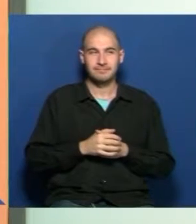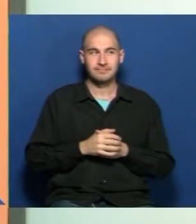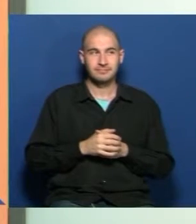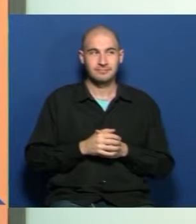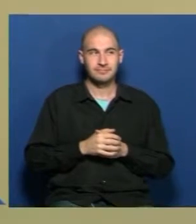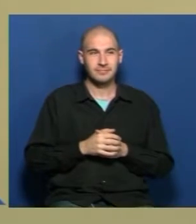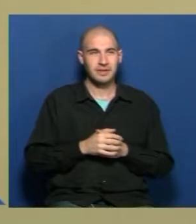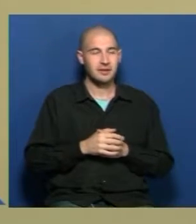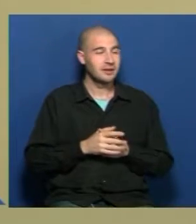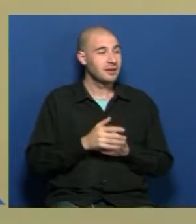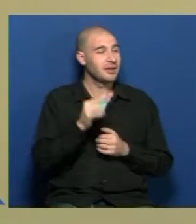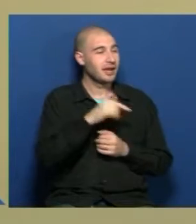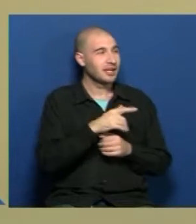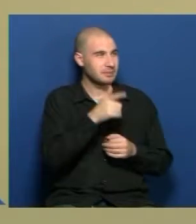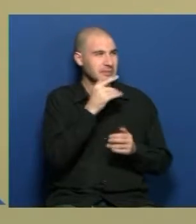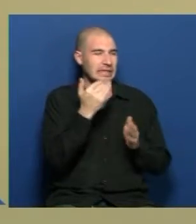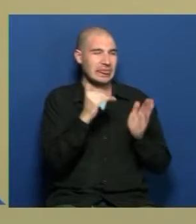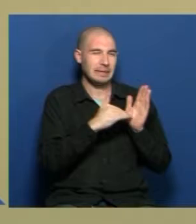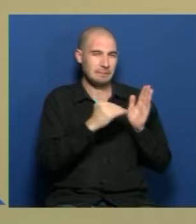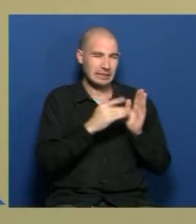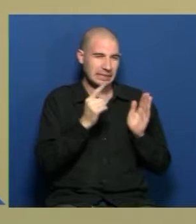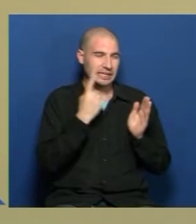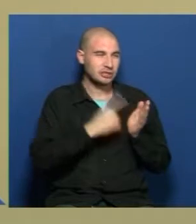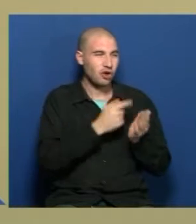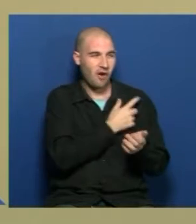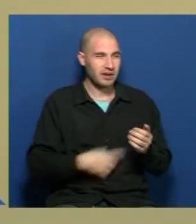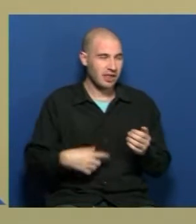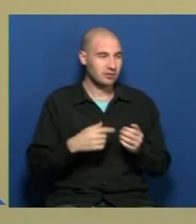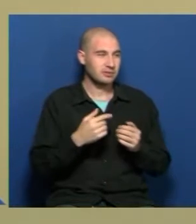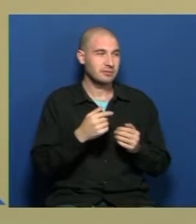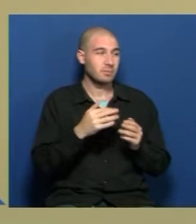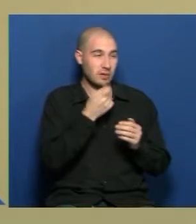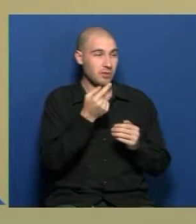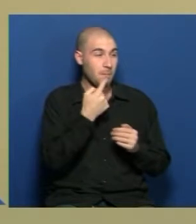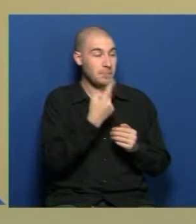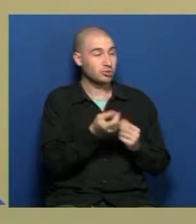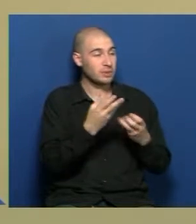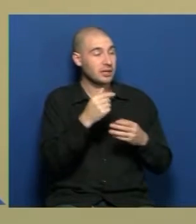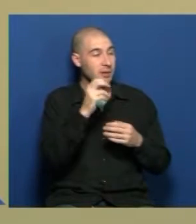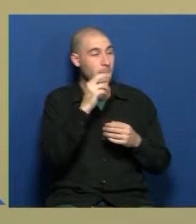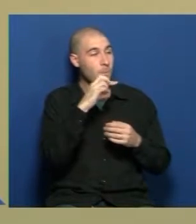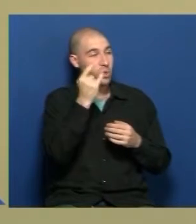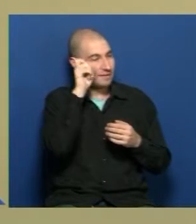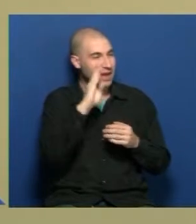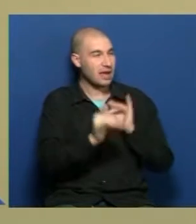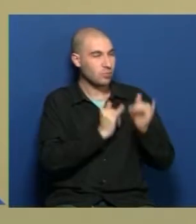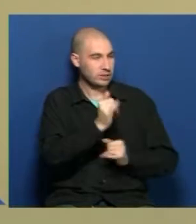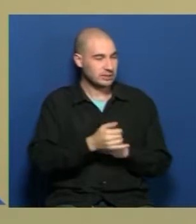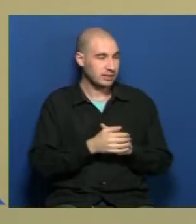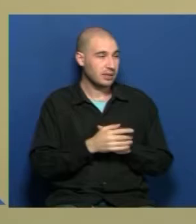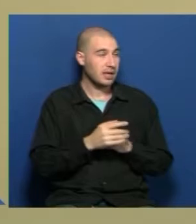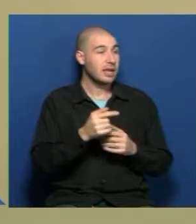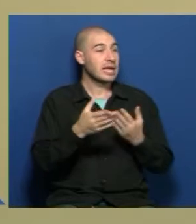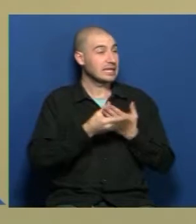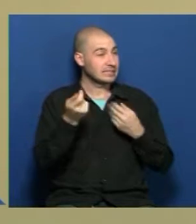que... ¿Puede llegar a ser un condicionante a la hora de la decisión del gobernador? Lo pregunto porque hace muy poquito estuvo Alfredo Puebla y manifestaba de que, además